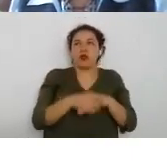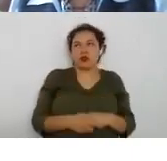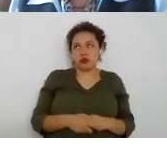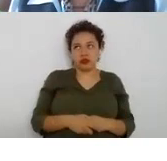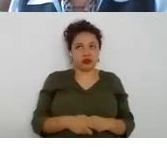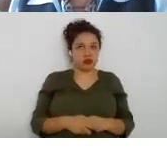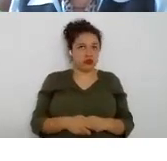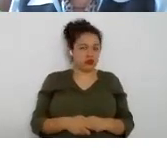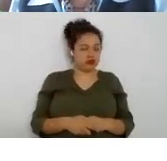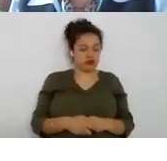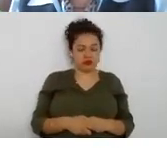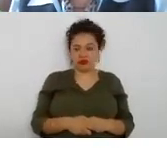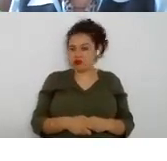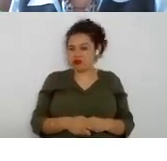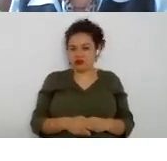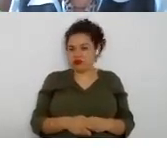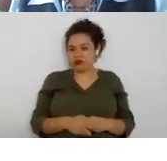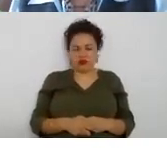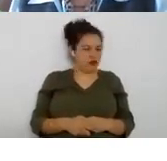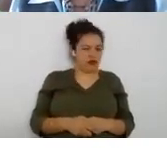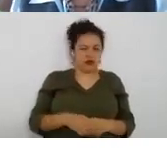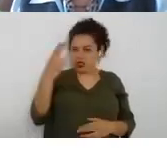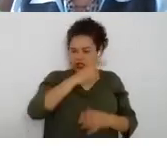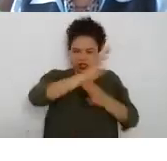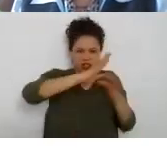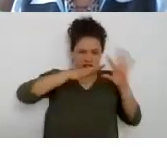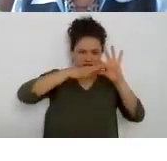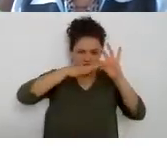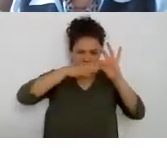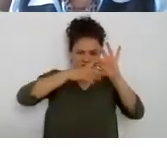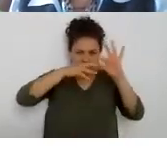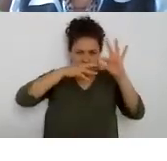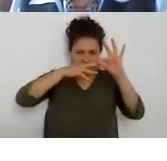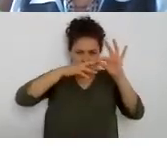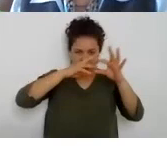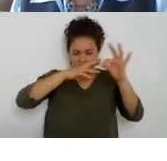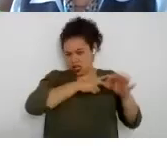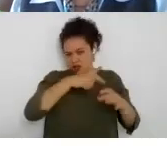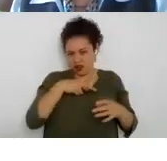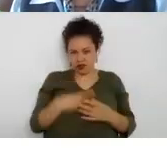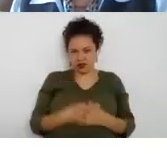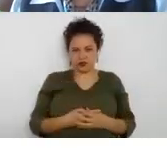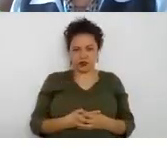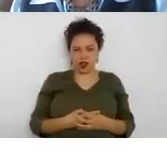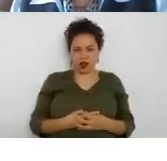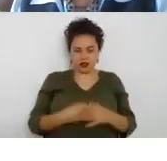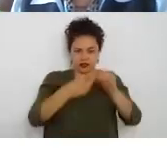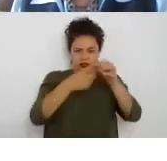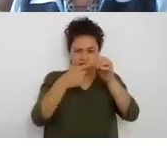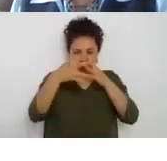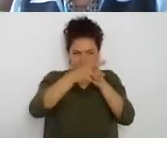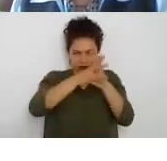necesitaba ser aún el mismo esguince en los dedos. Ajá. Si fuera el esguince en los dedos